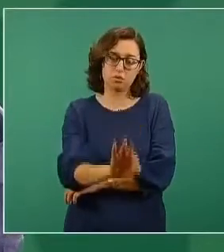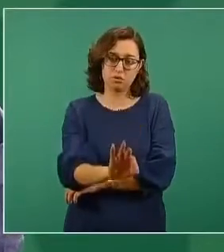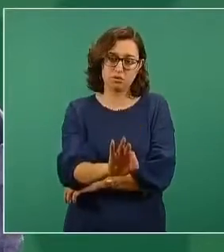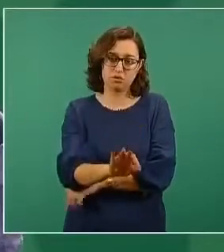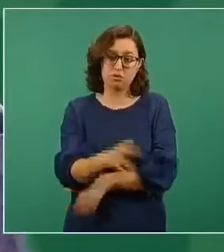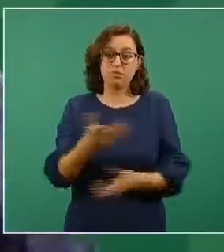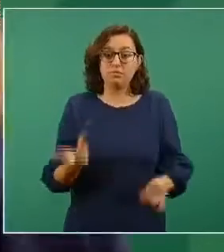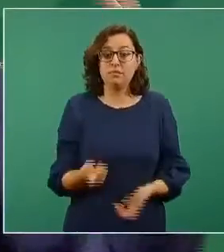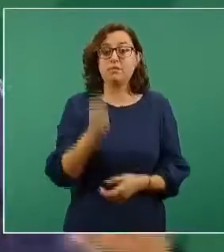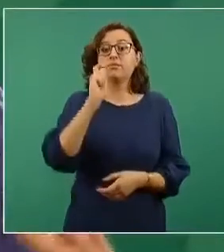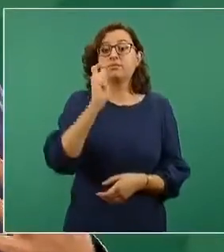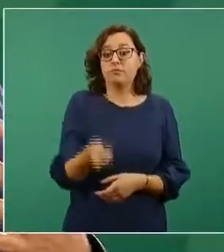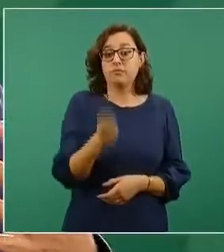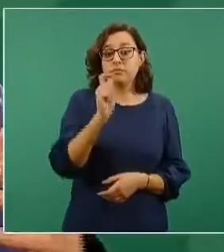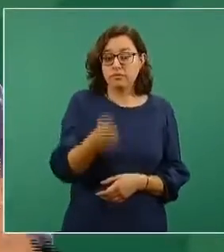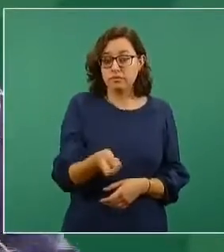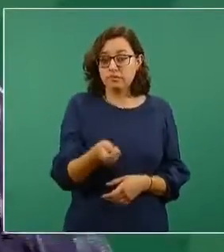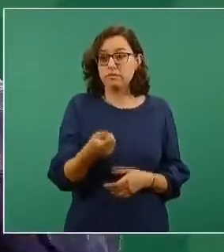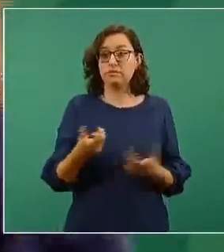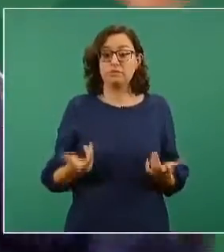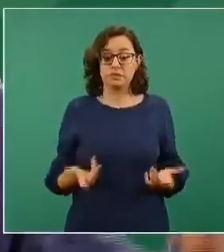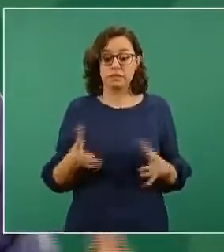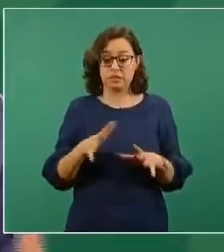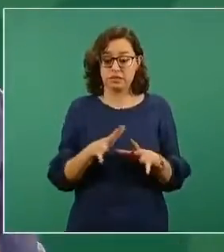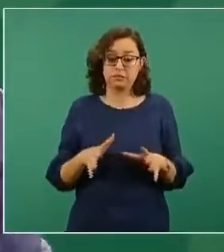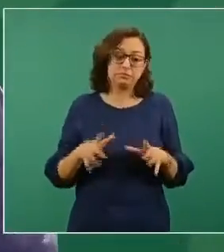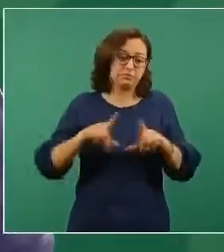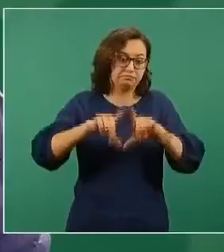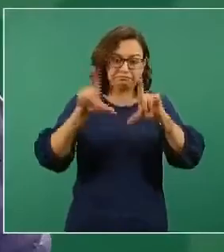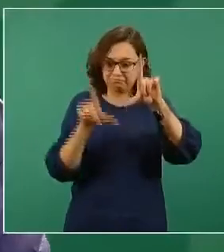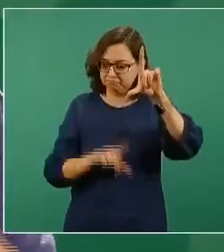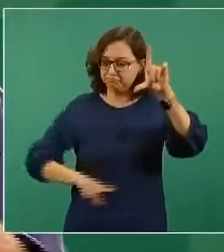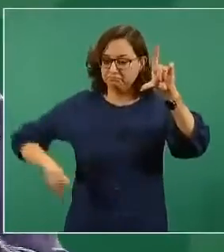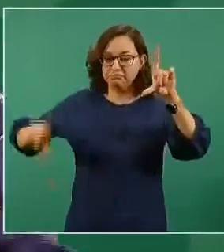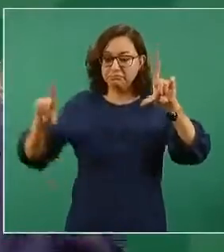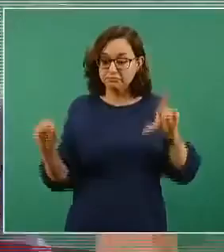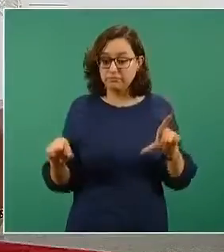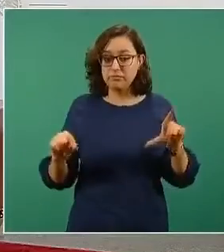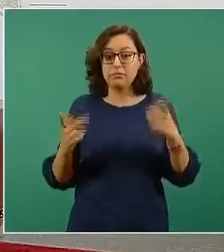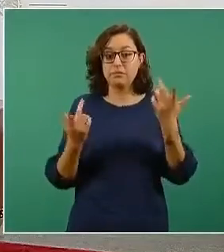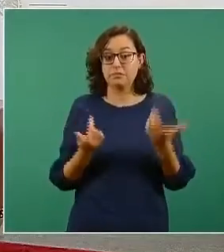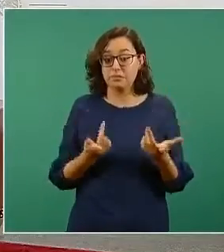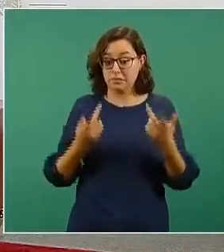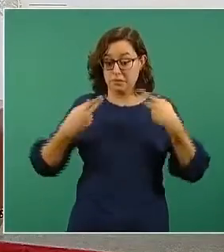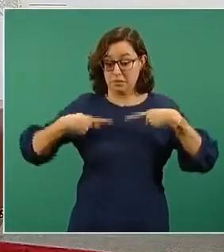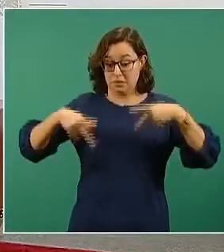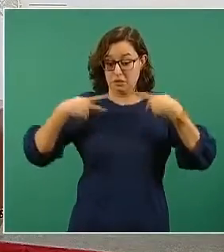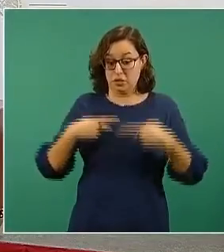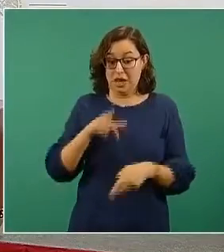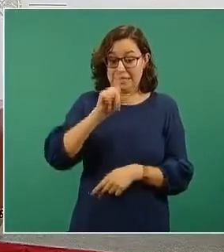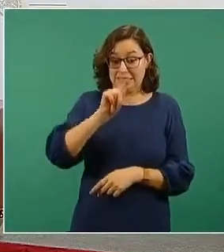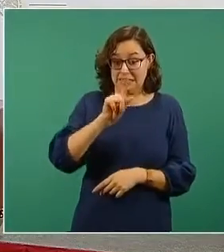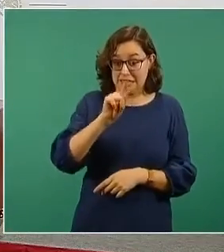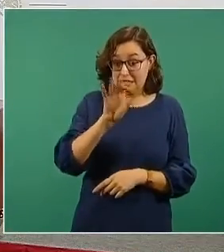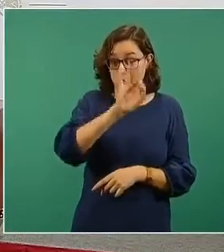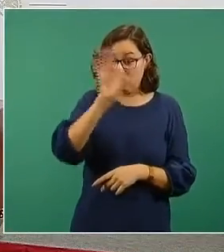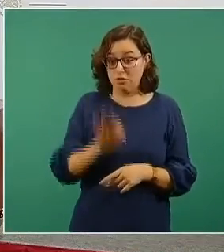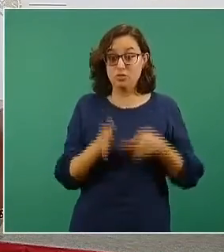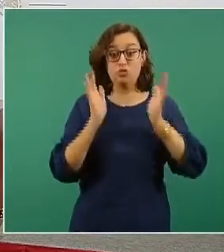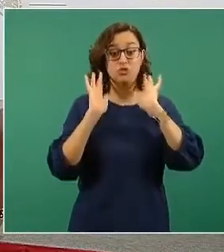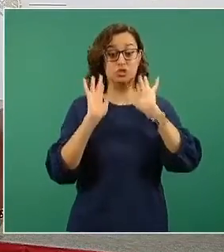la población de un territorio, pensemos en el país en su conjunto, en promedio seamos